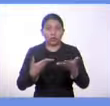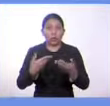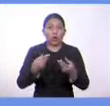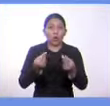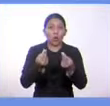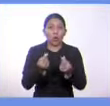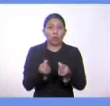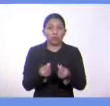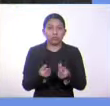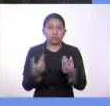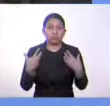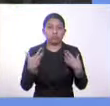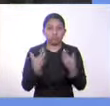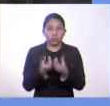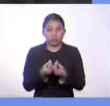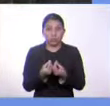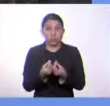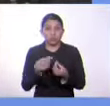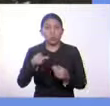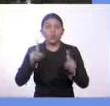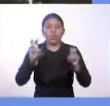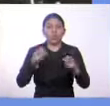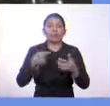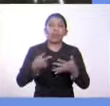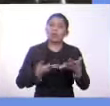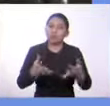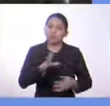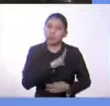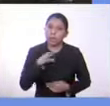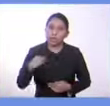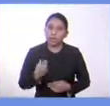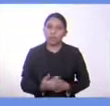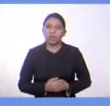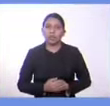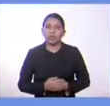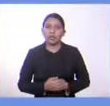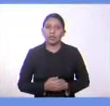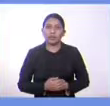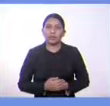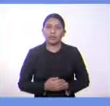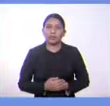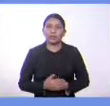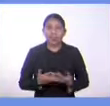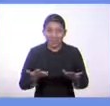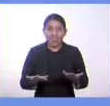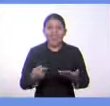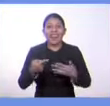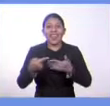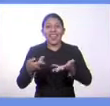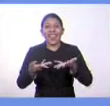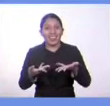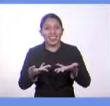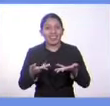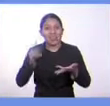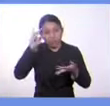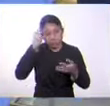sociales. Ahí encontramos ya el derecho a la familia. En el 32 es que a los derechos humanos los veamos como un conjunto lógico, como